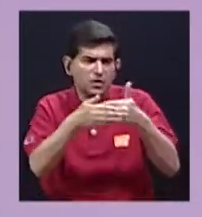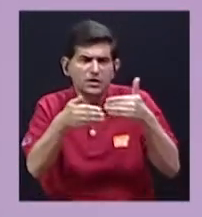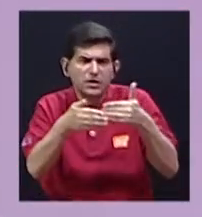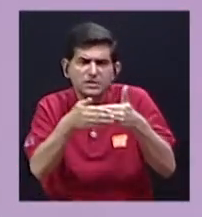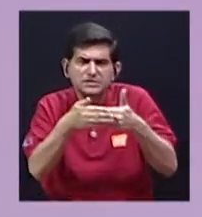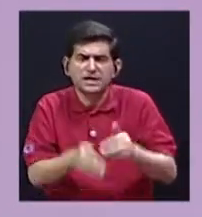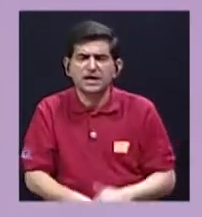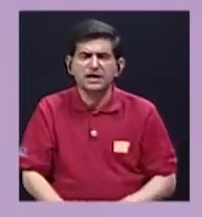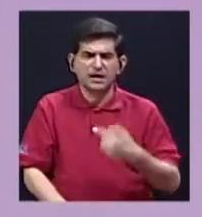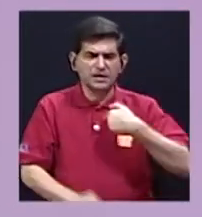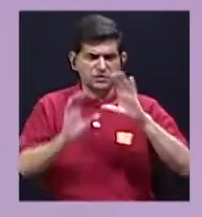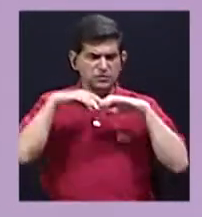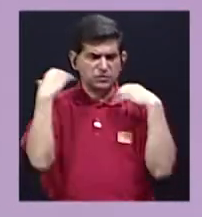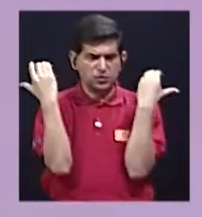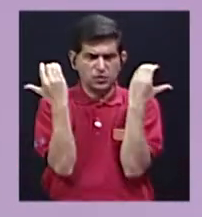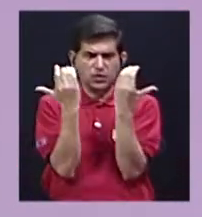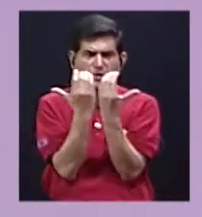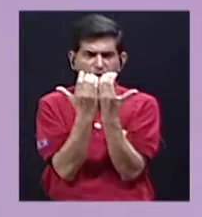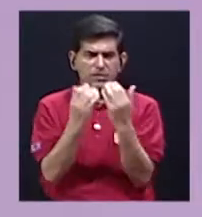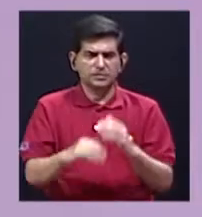estoy en la comisión